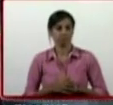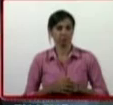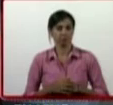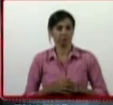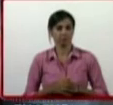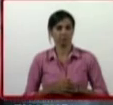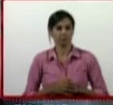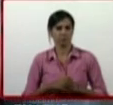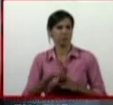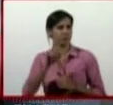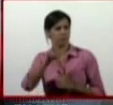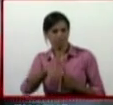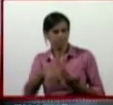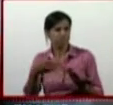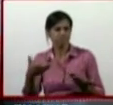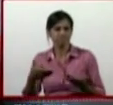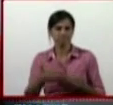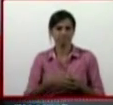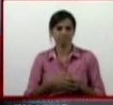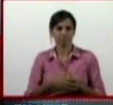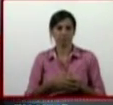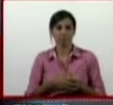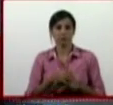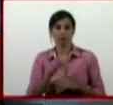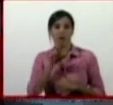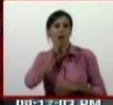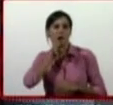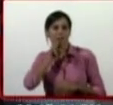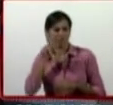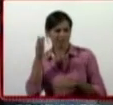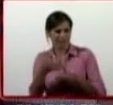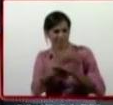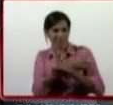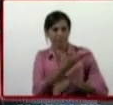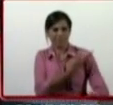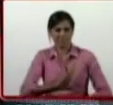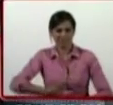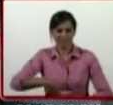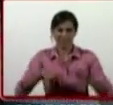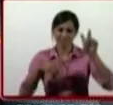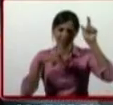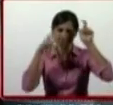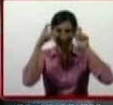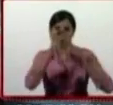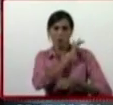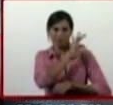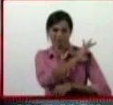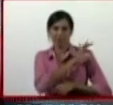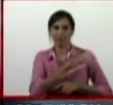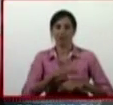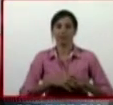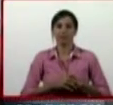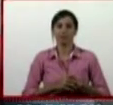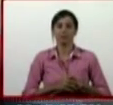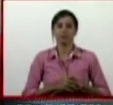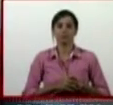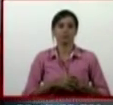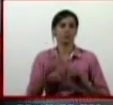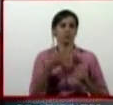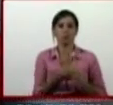además de la declaración que hizo nuestro comandante Chávez, de carácter